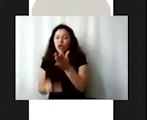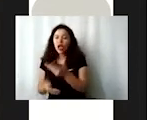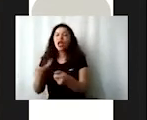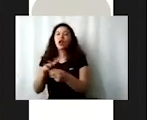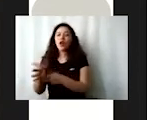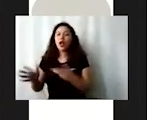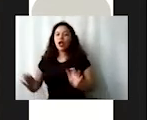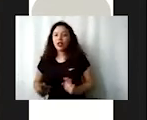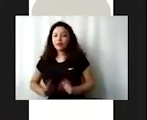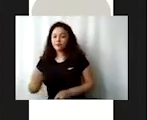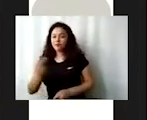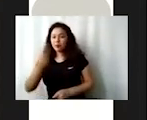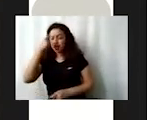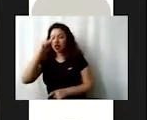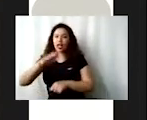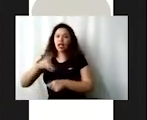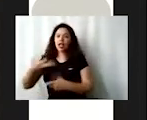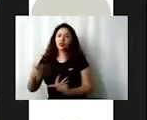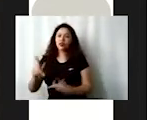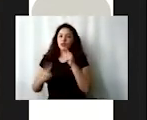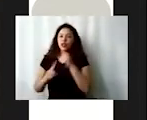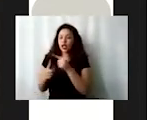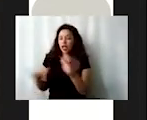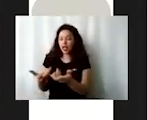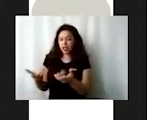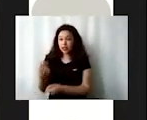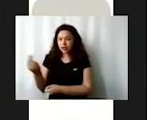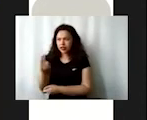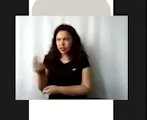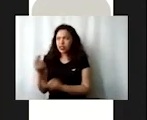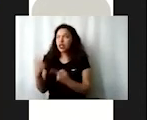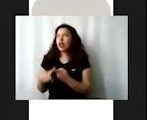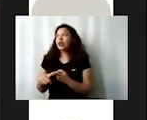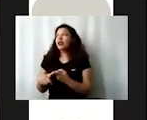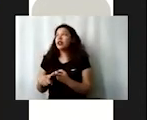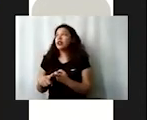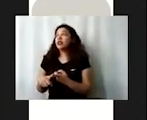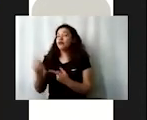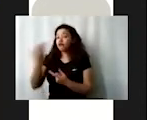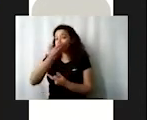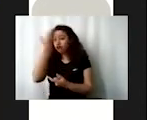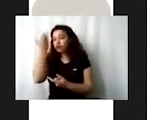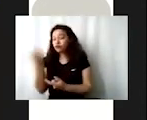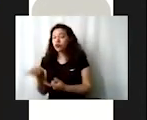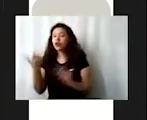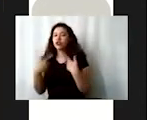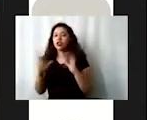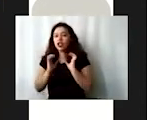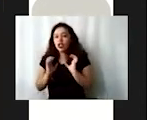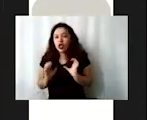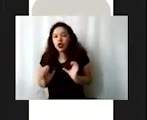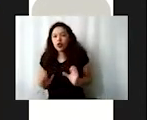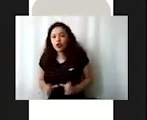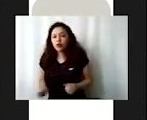que requiere para realizar esa tarea, requiere de no sé, la fuerza física, por ejemplo,